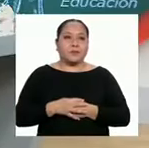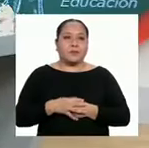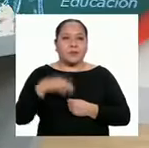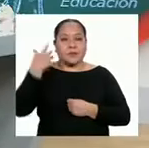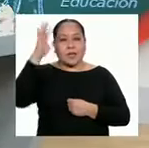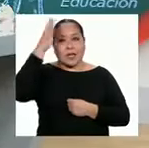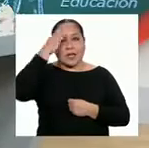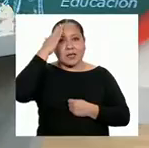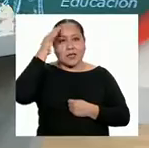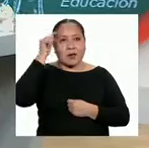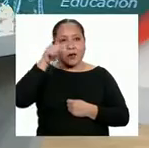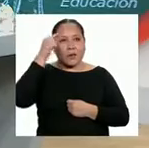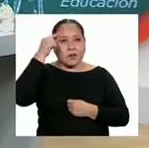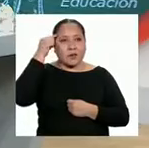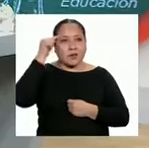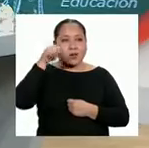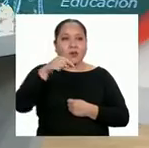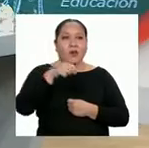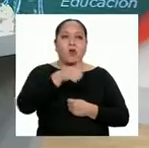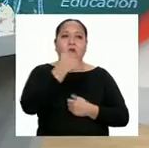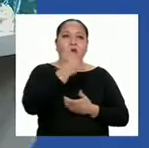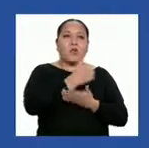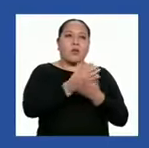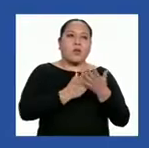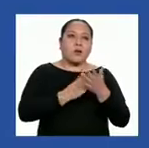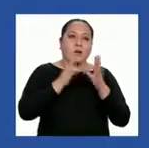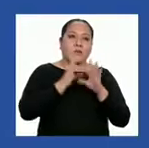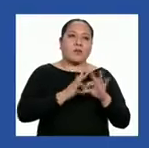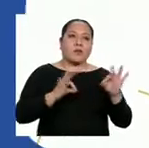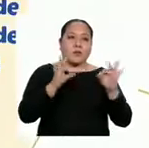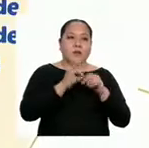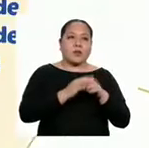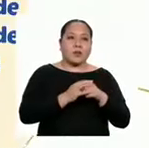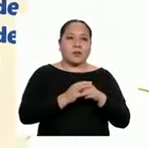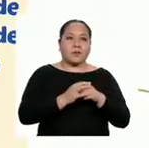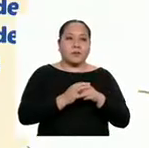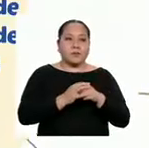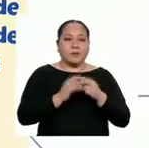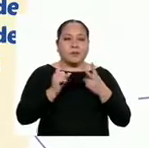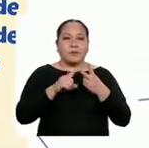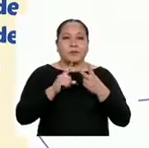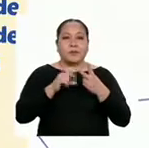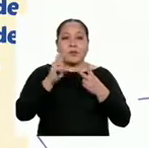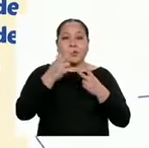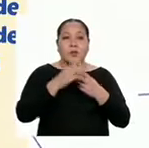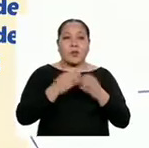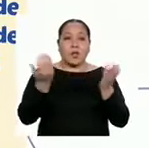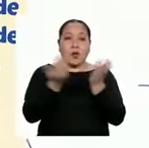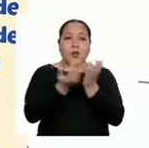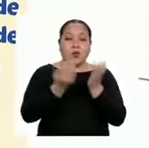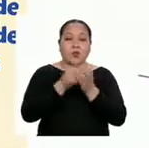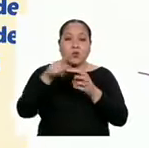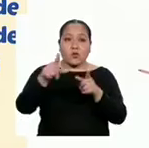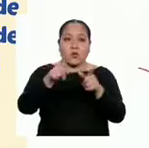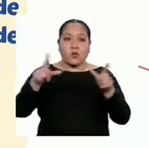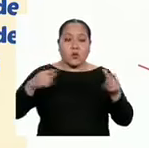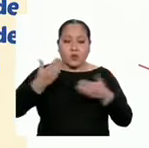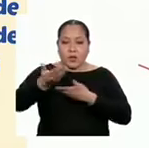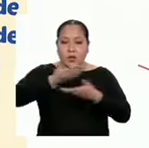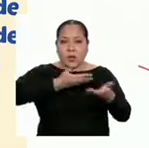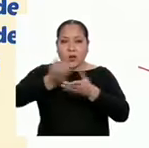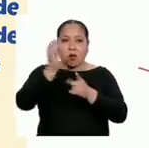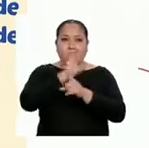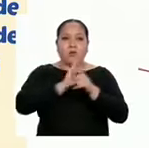Y ya sé, creo que ese es otro ingrediente a tener presente. La escuela es un espacio para que intercambiemos cultura